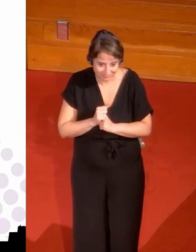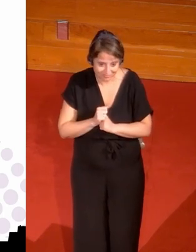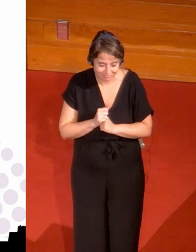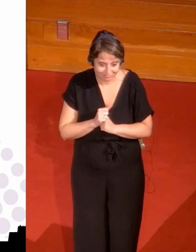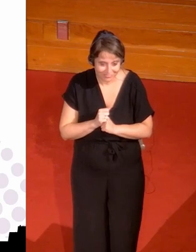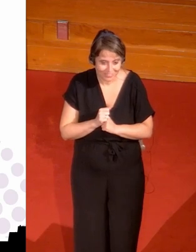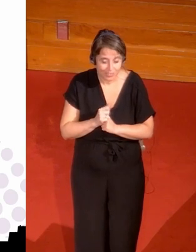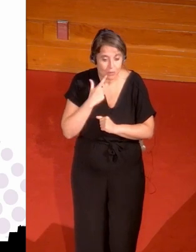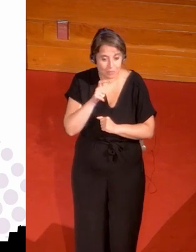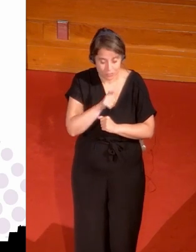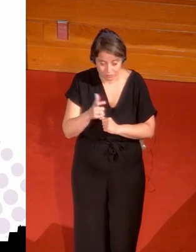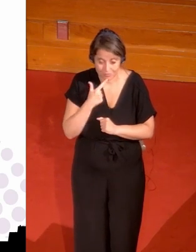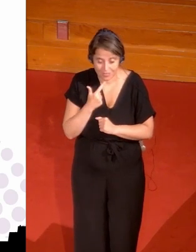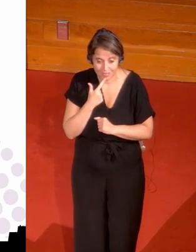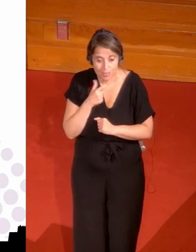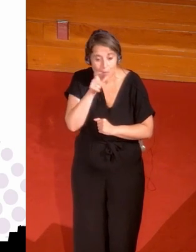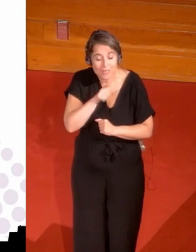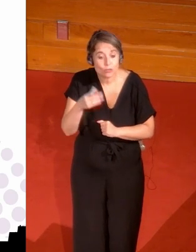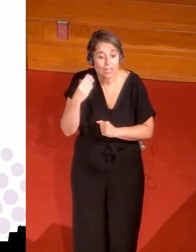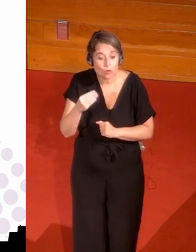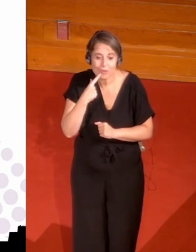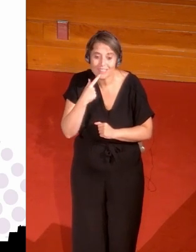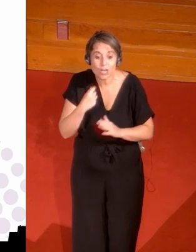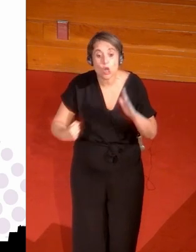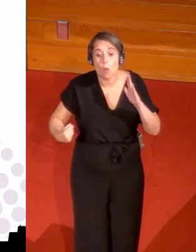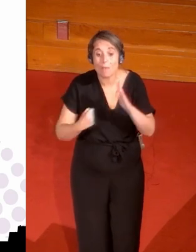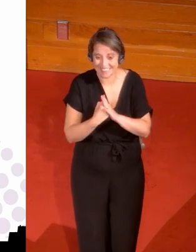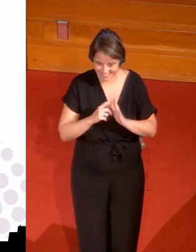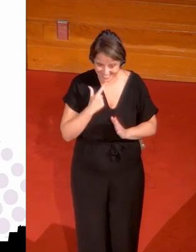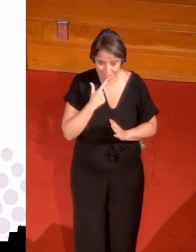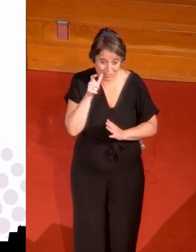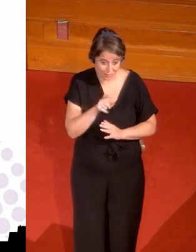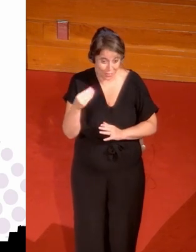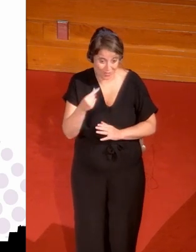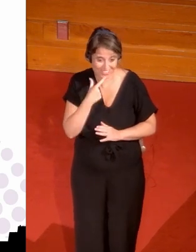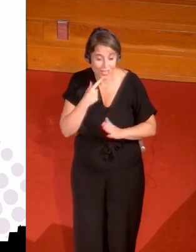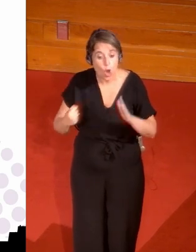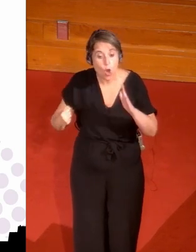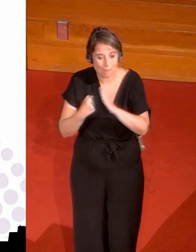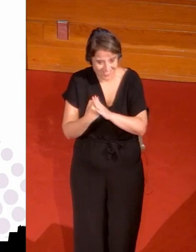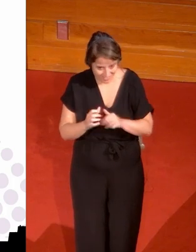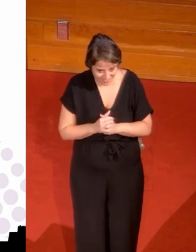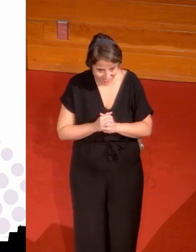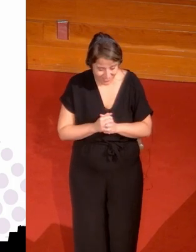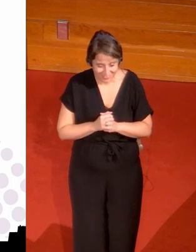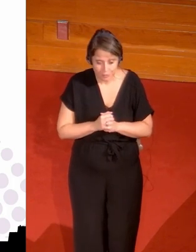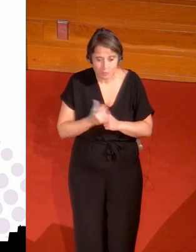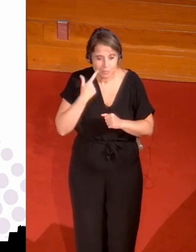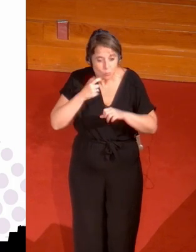dicen la si es que todavía lo dice la gente joven lo petan O sea no no O sea el el el